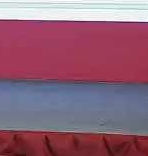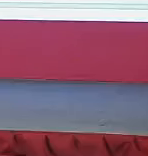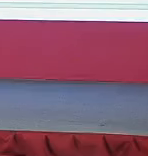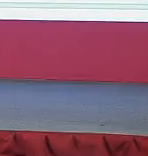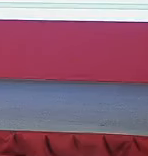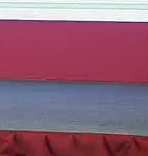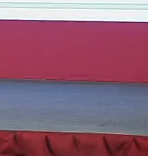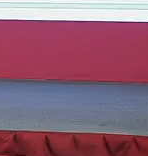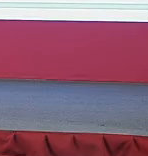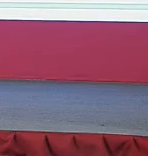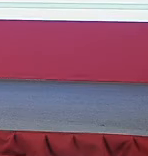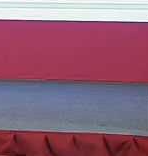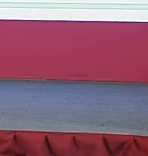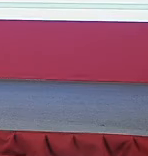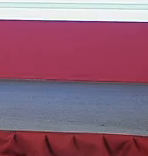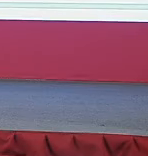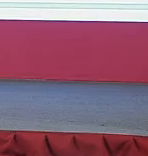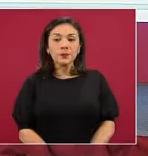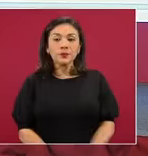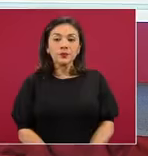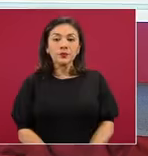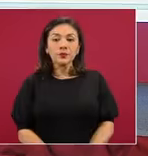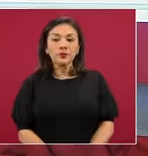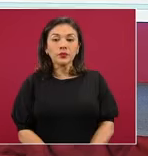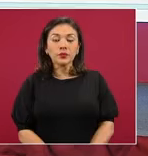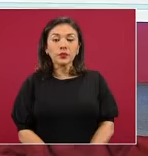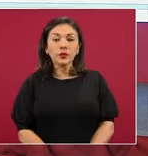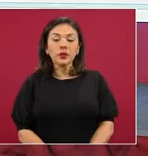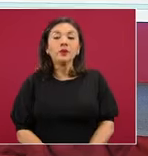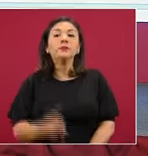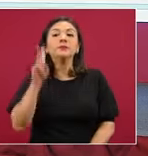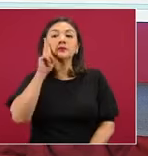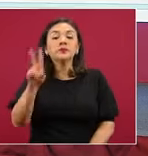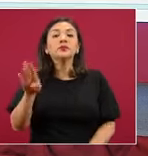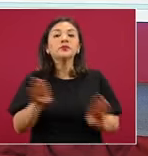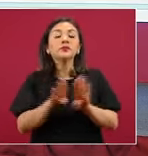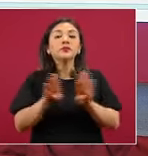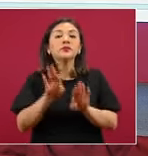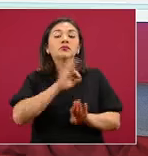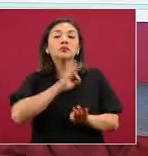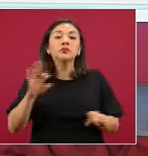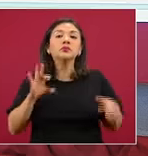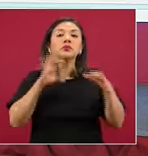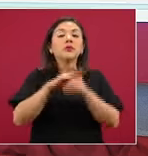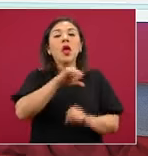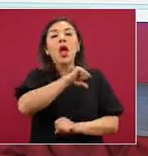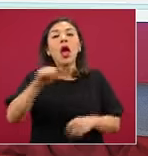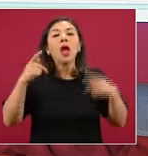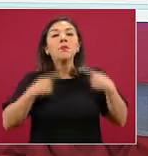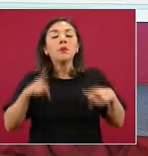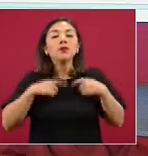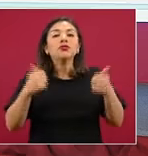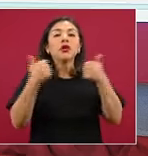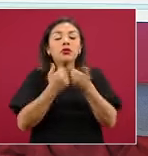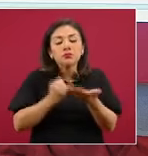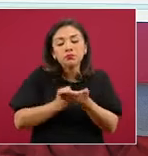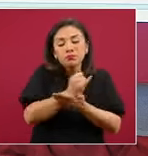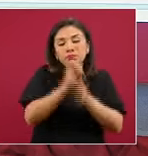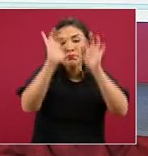hemos incluido otras formas de confirmación, como puede ser la asociación epidemiológica o la